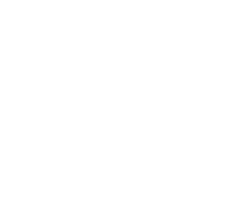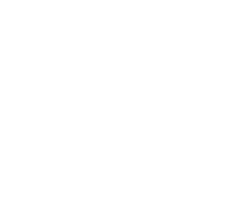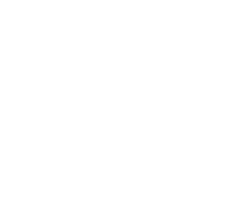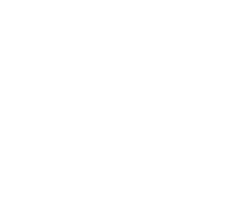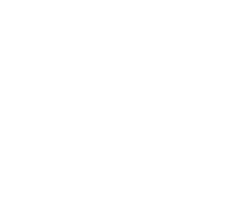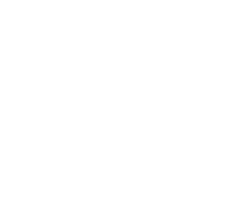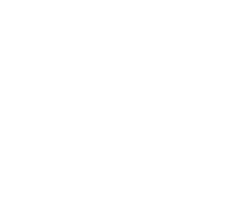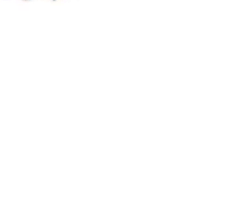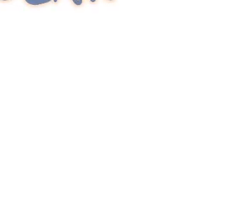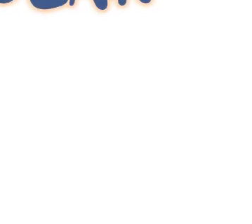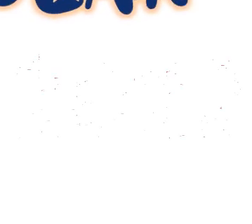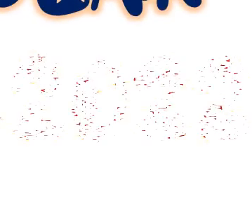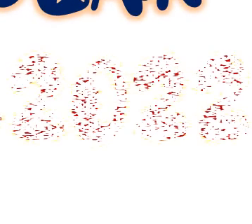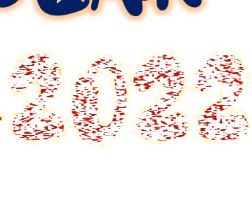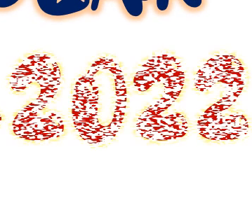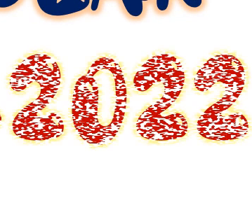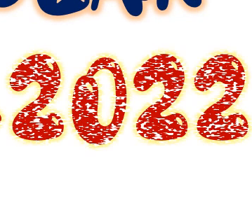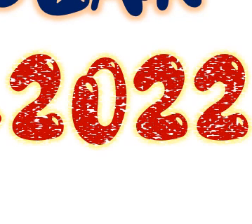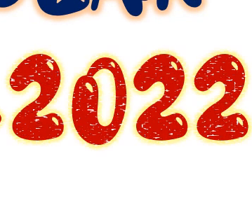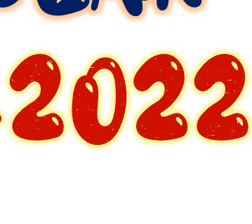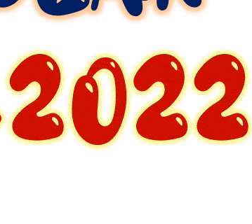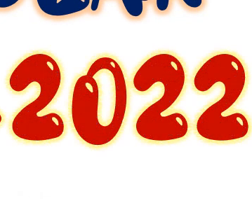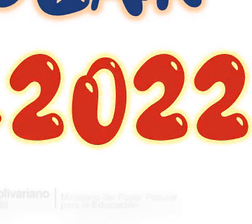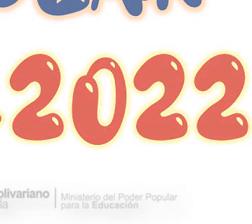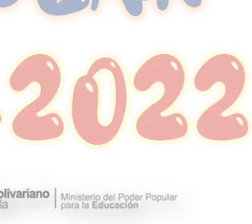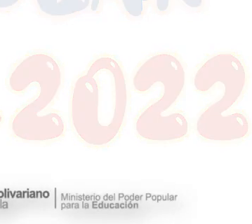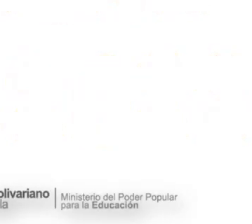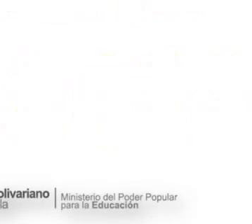calendario escolar 2021-2022